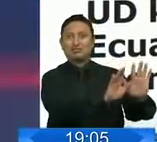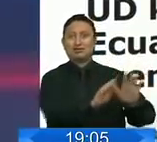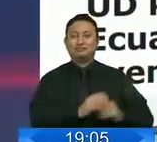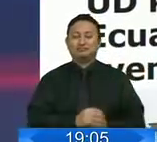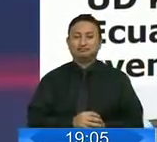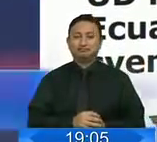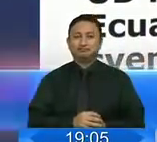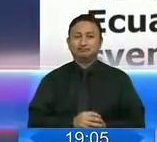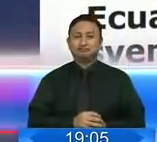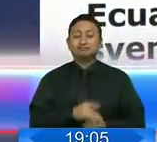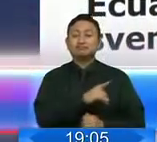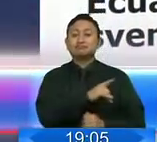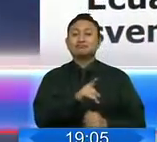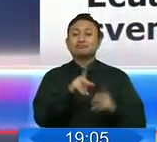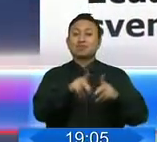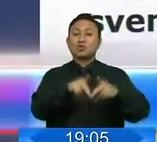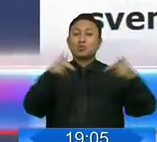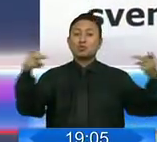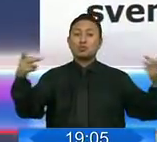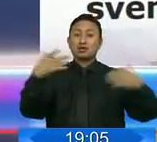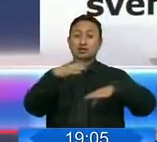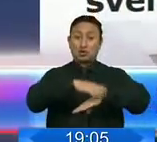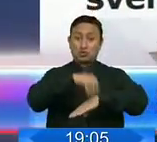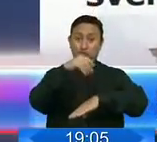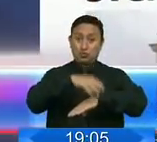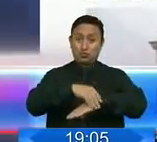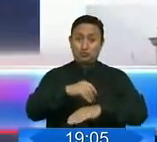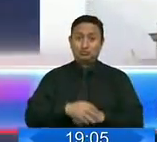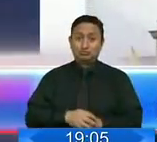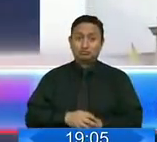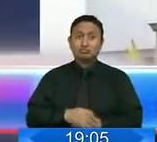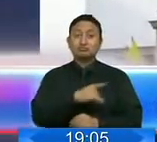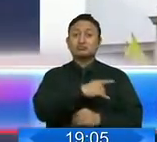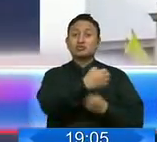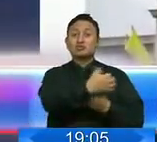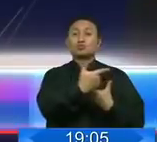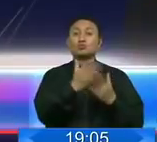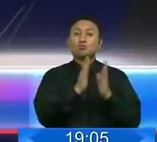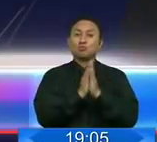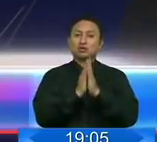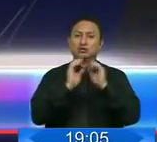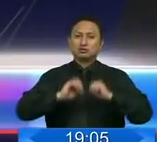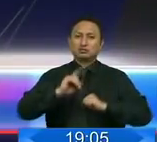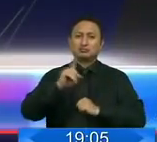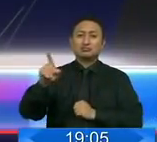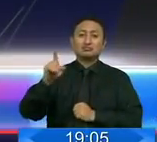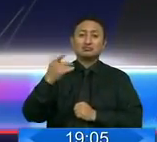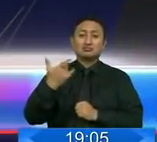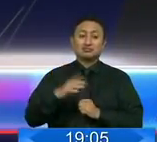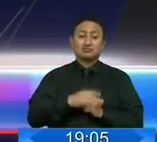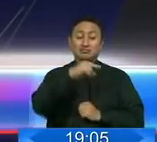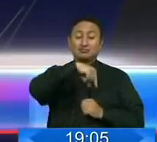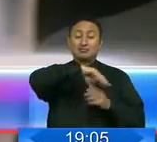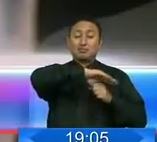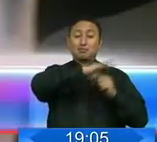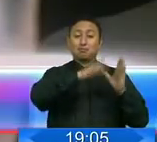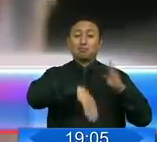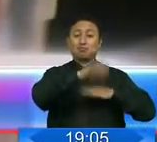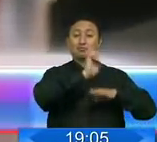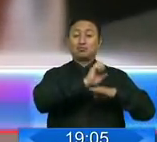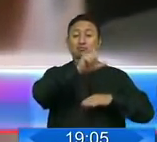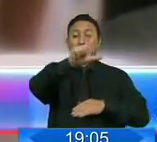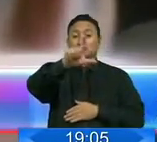prensa sueca hizo eco de la noticia. Según información divulgada, la solicitud de la Cancillería de Suecia al embajador ecuatoriano Lautaro Pozzo